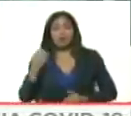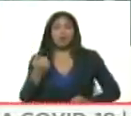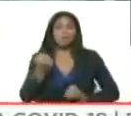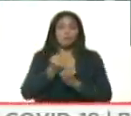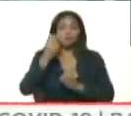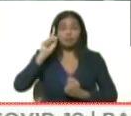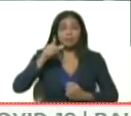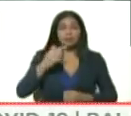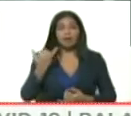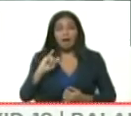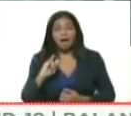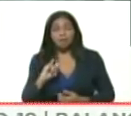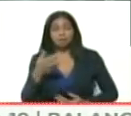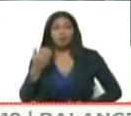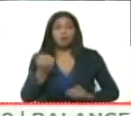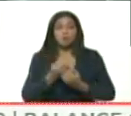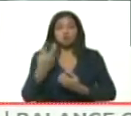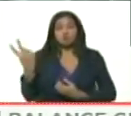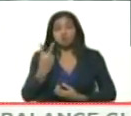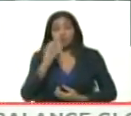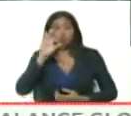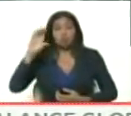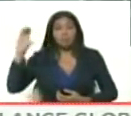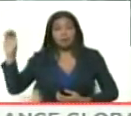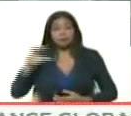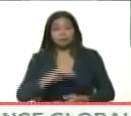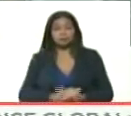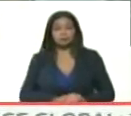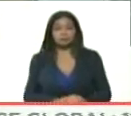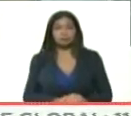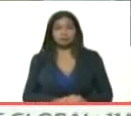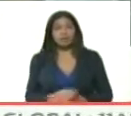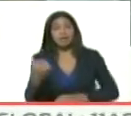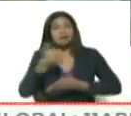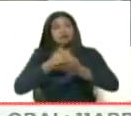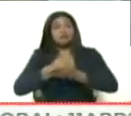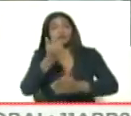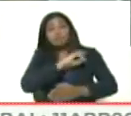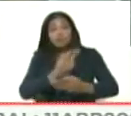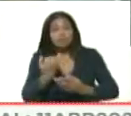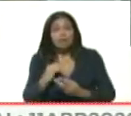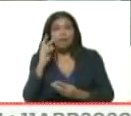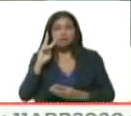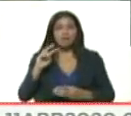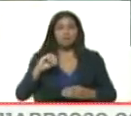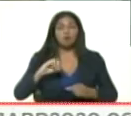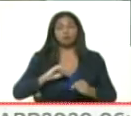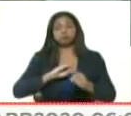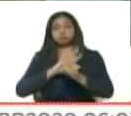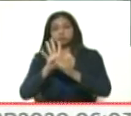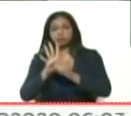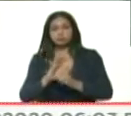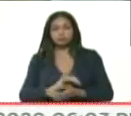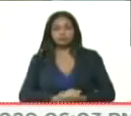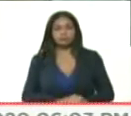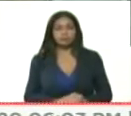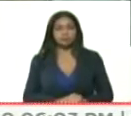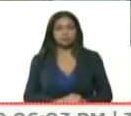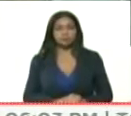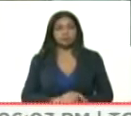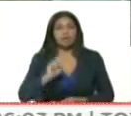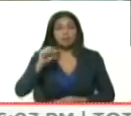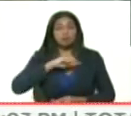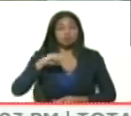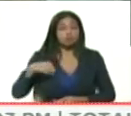cooperaciones, de los apoyos mutuos en esta batalla dura contra COVID-19. Y también